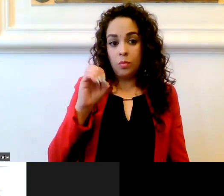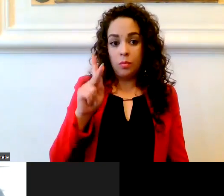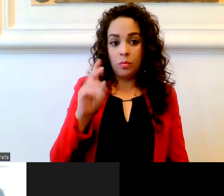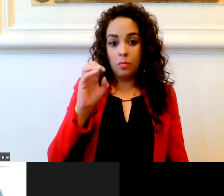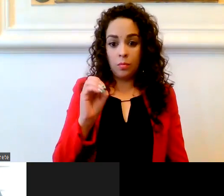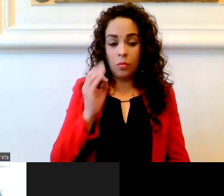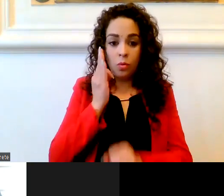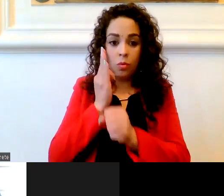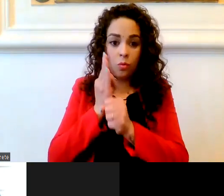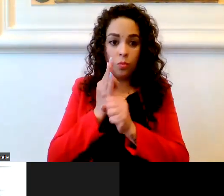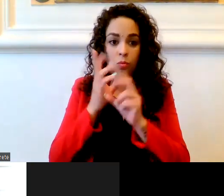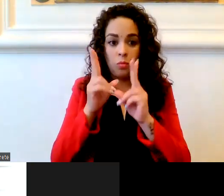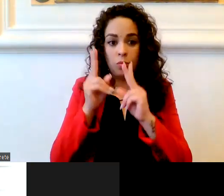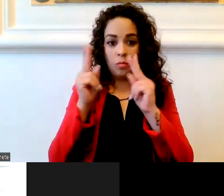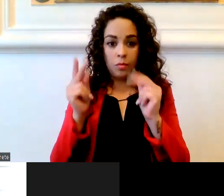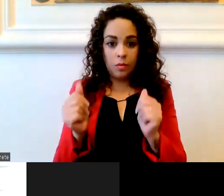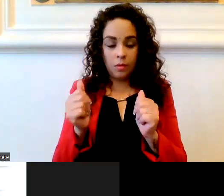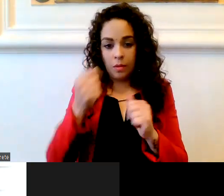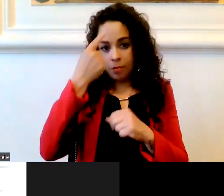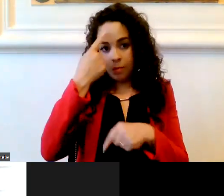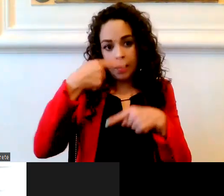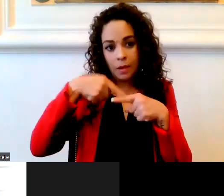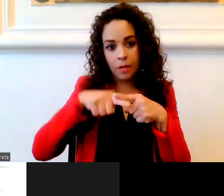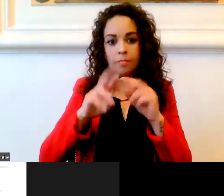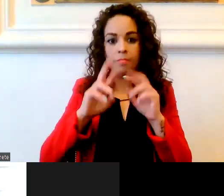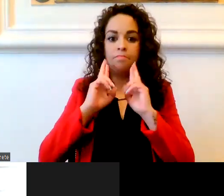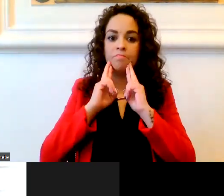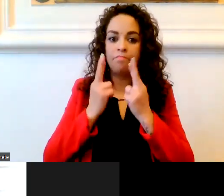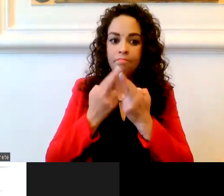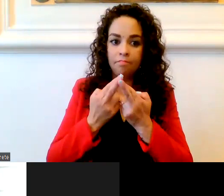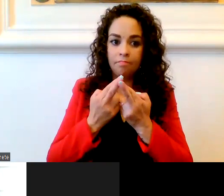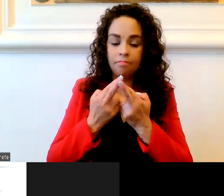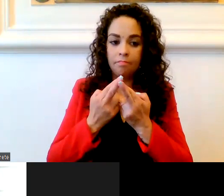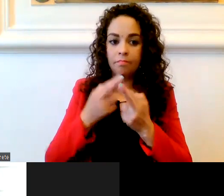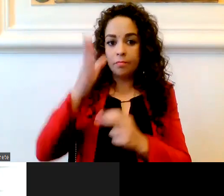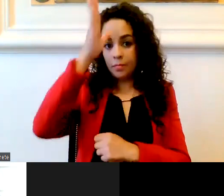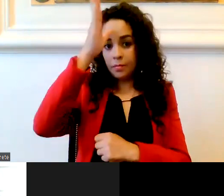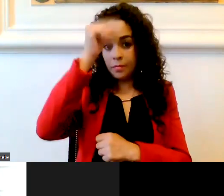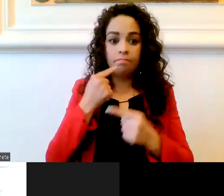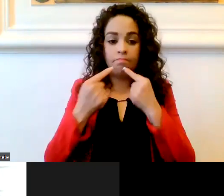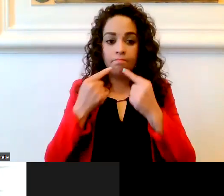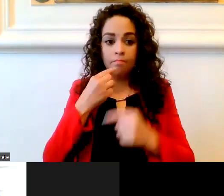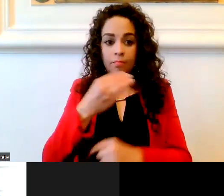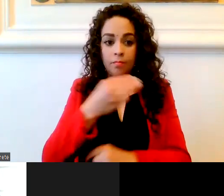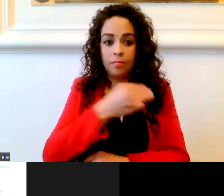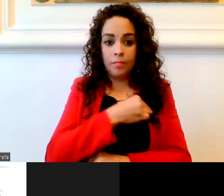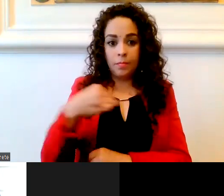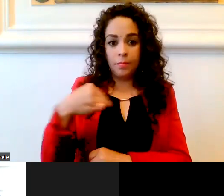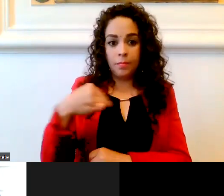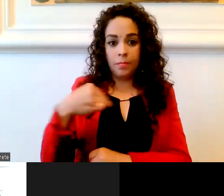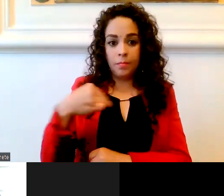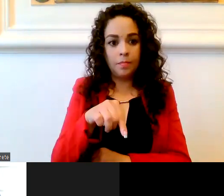estos momentos no se encuentra para dar inicio a la misma, se ha acordado por los integrantes de este órgano colegiado que por